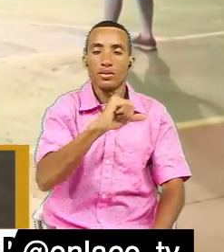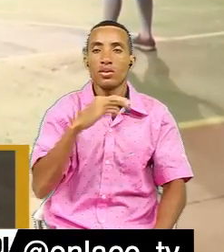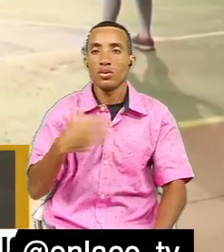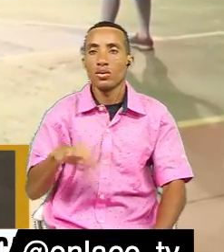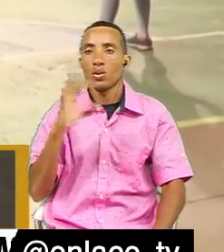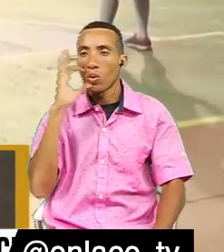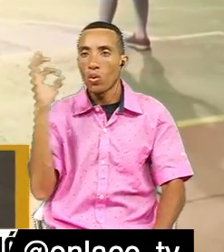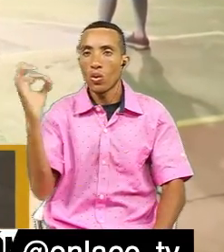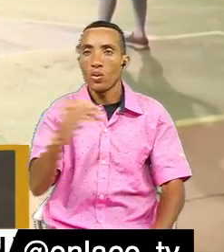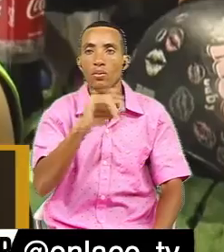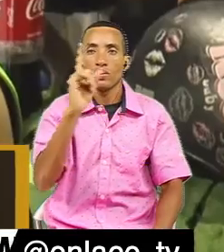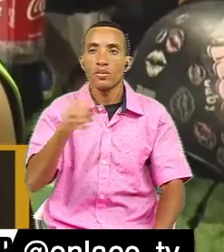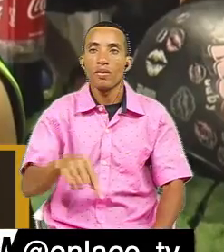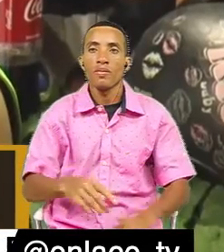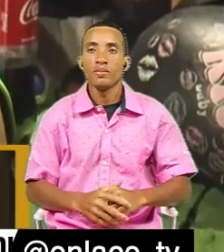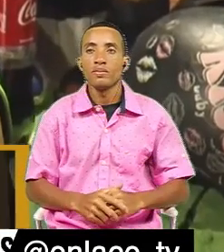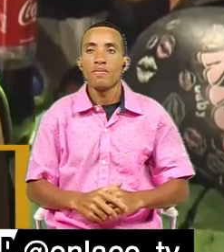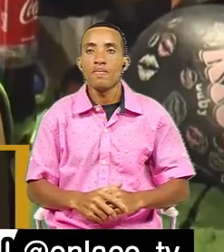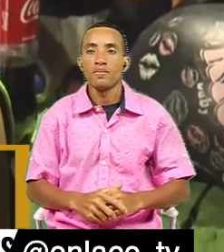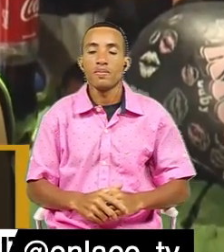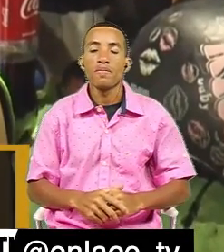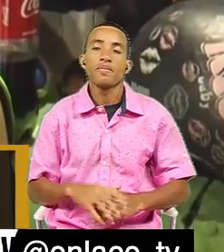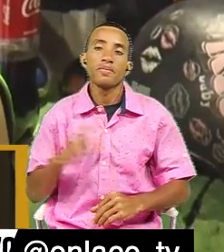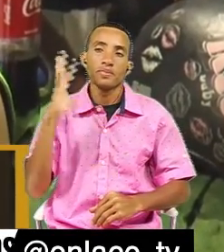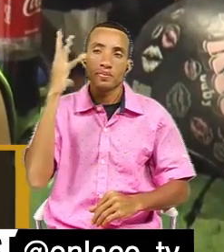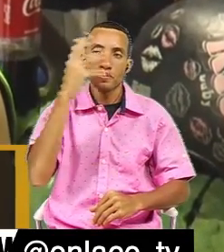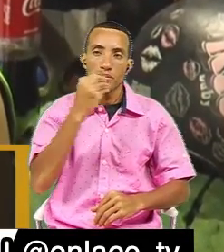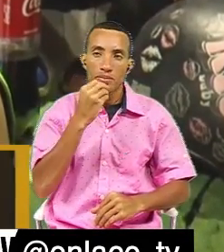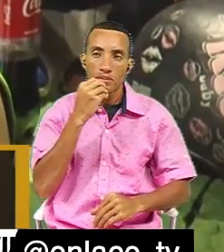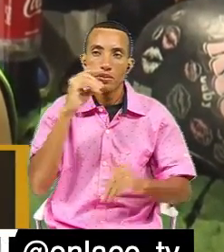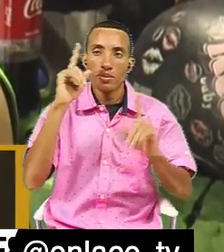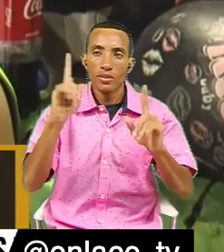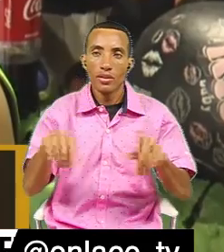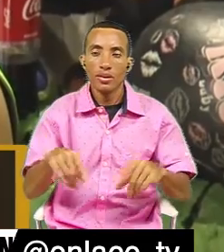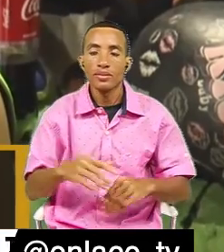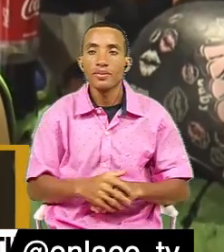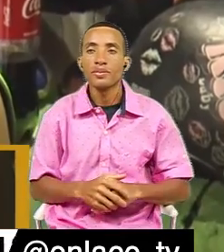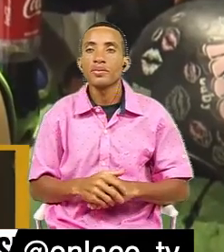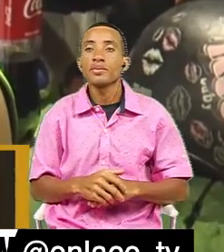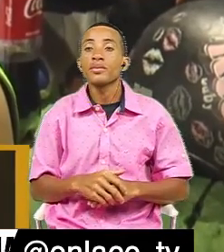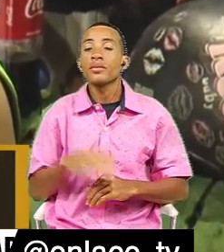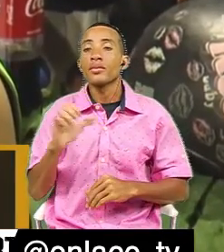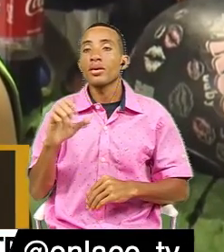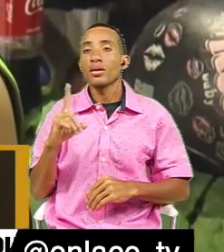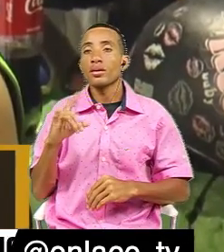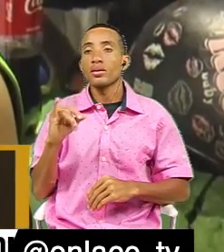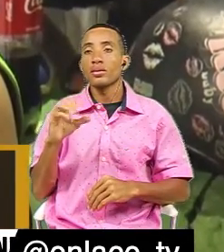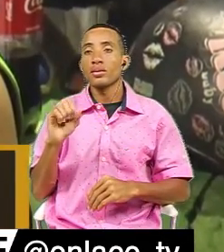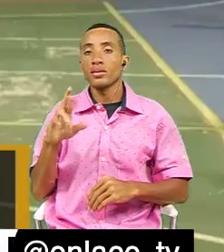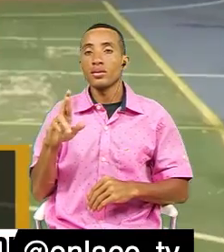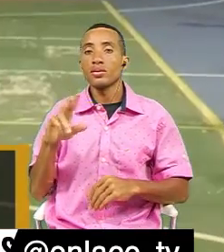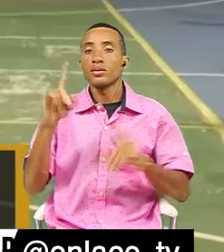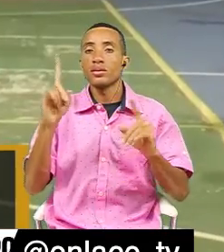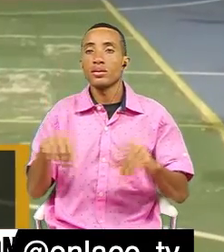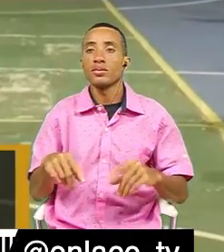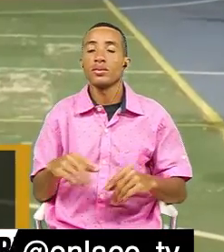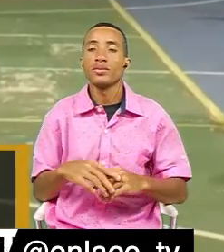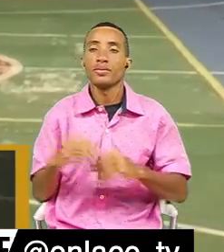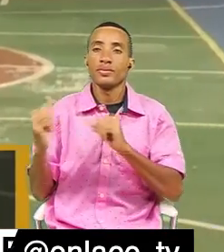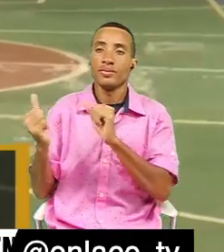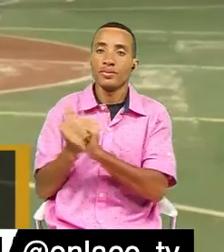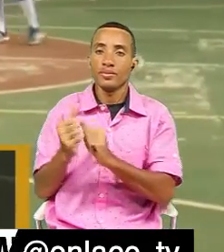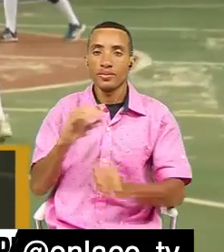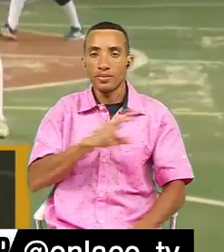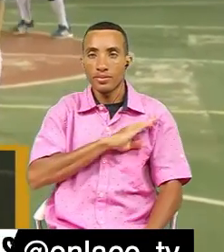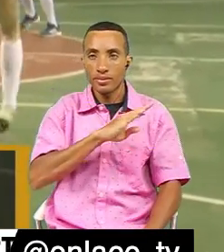ha demostrado. Sí, espectacular la puesta a punto que puso Edward y pues en compañía del alcalde